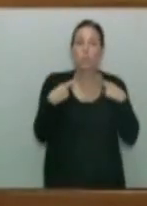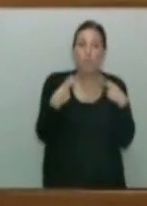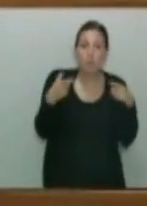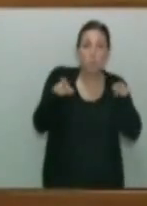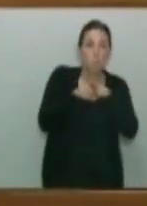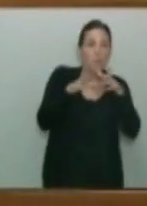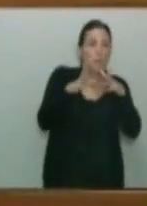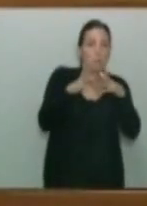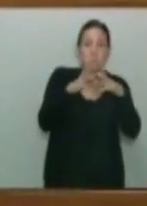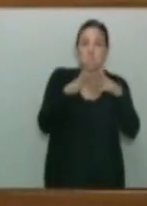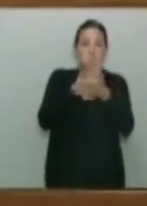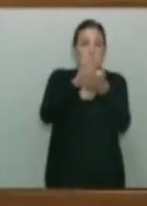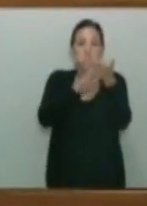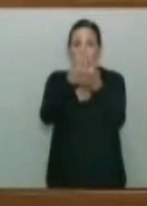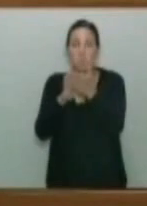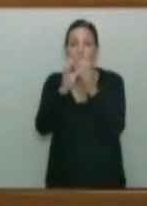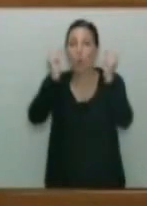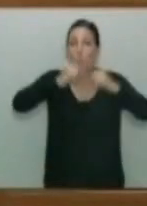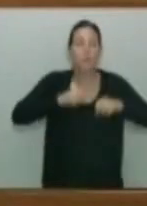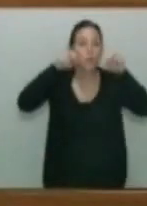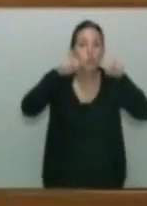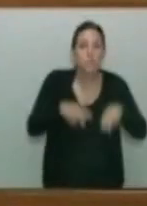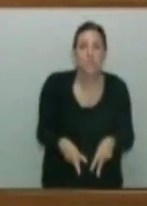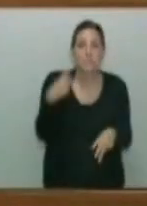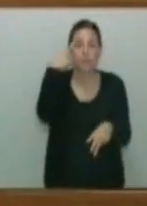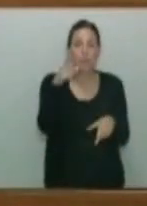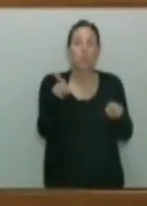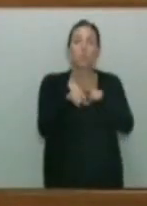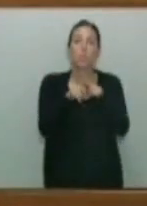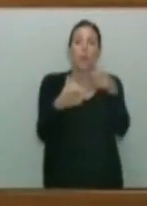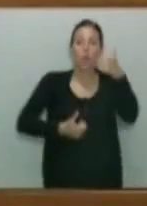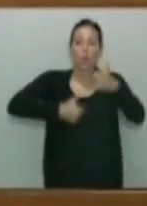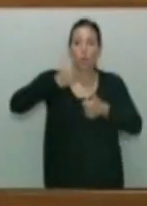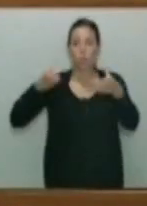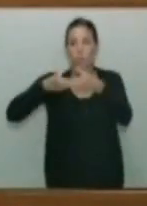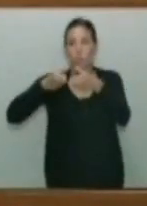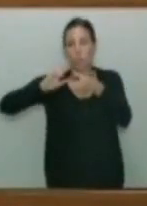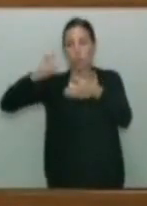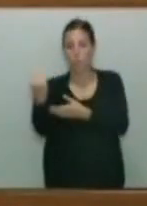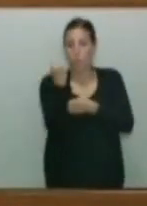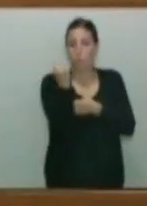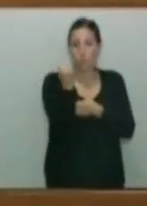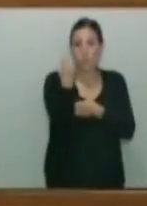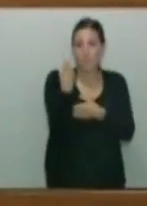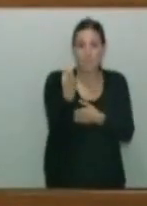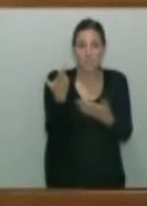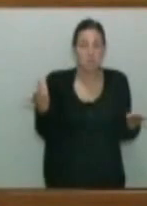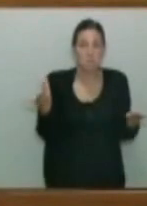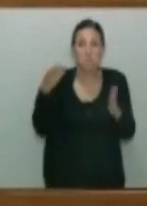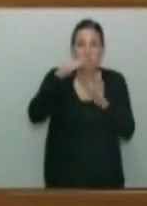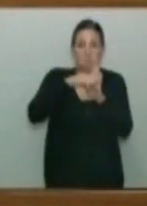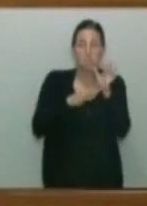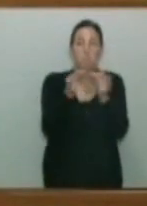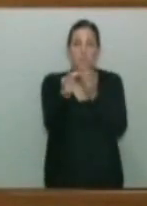considerar que necesitaban contar con el concurso de algún otro partido para sacar esta medida adelante. Una medida que sí